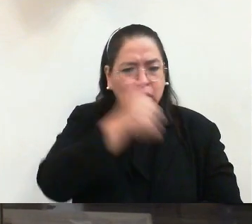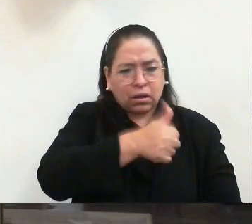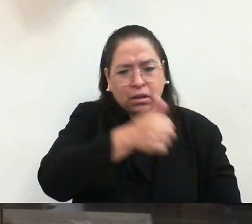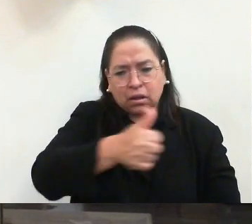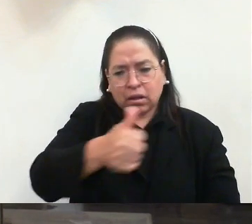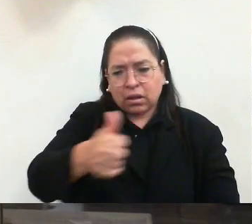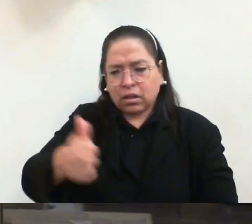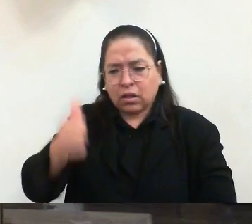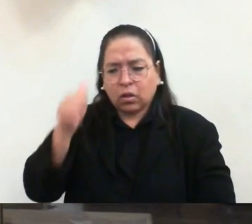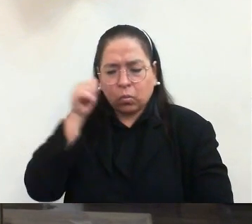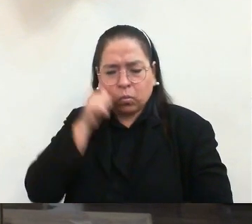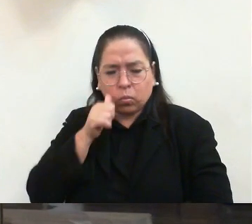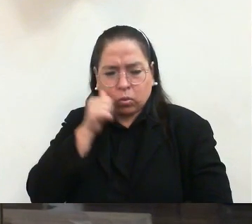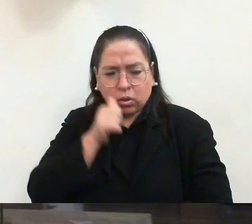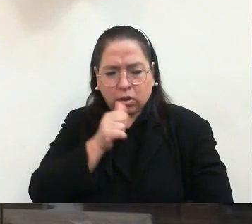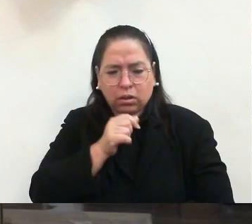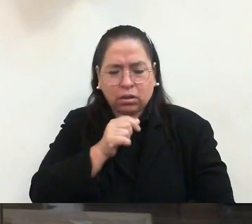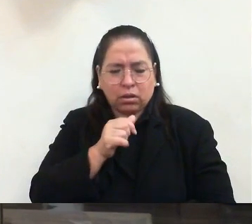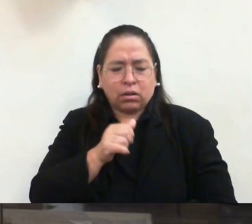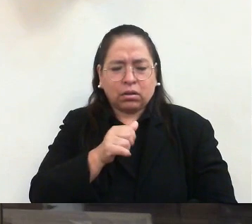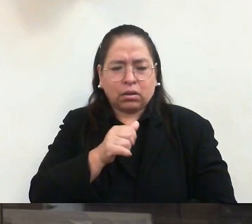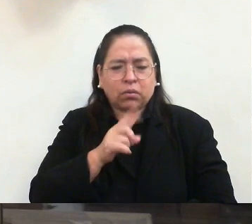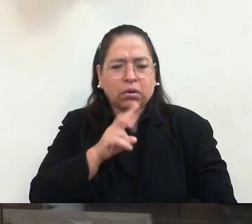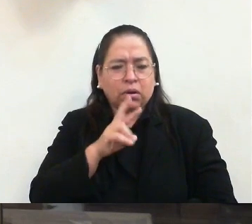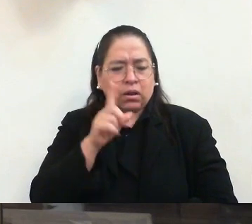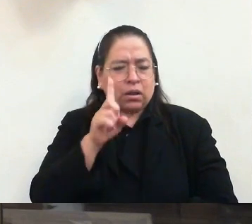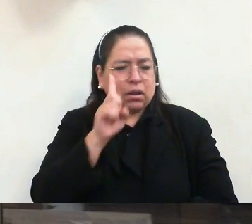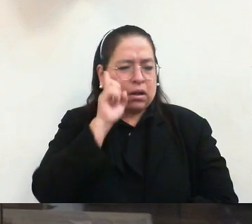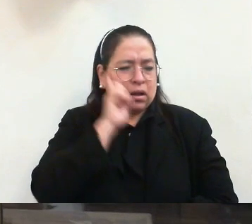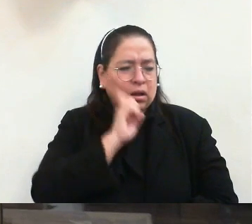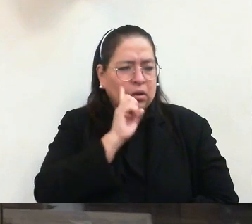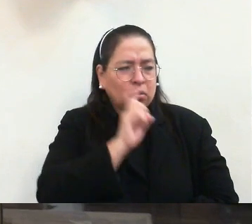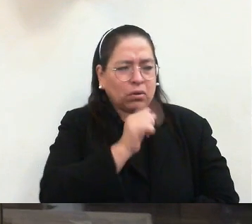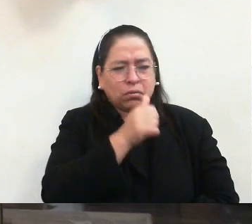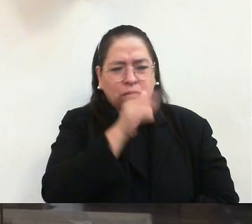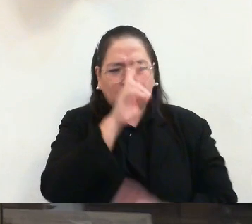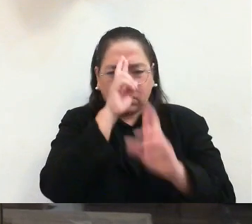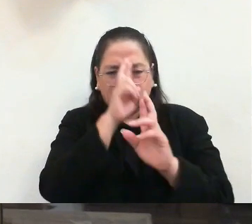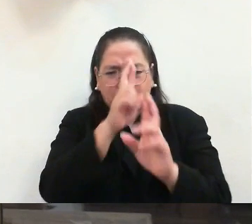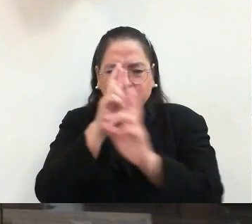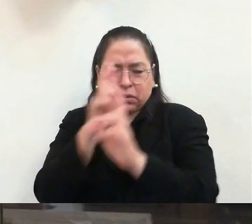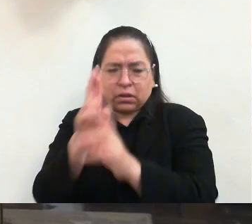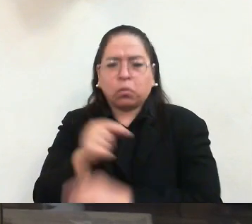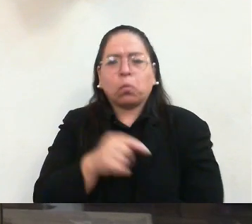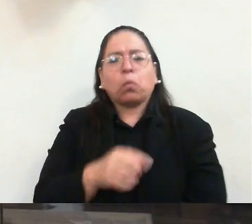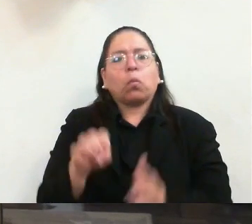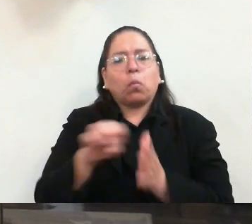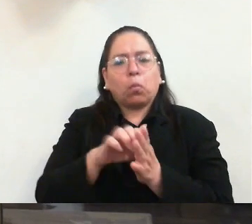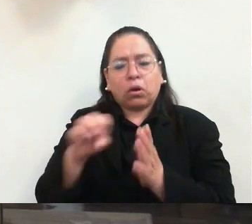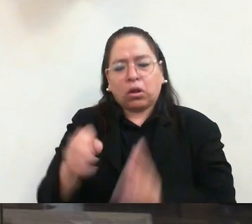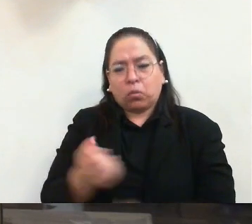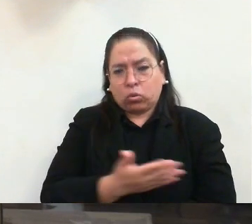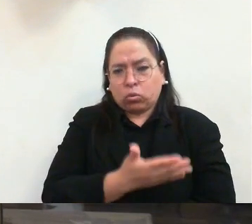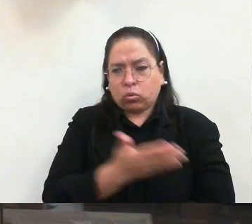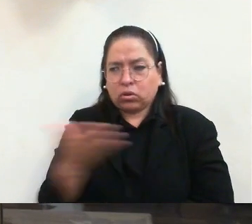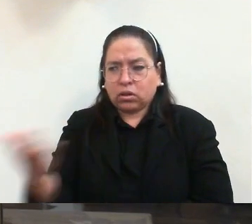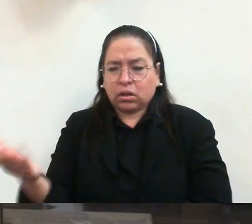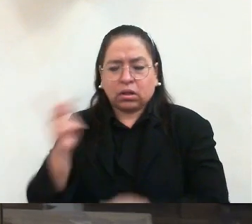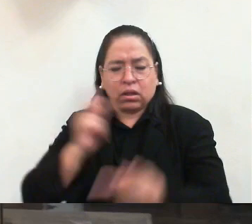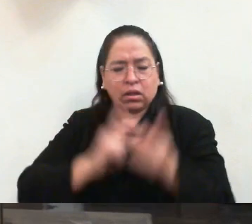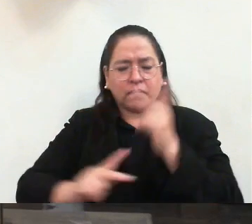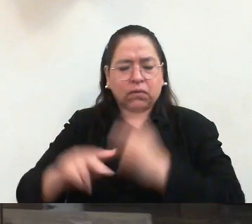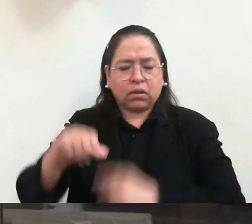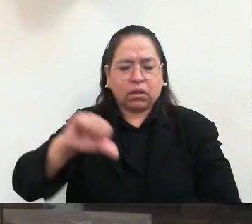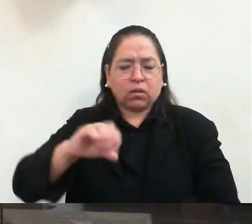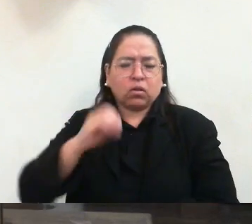confirman desean contraer matrimonio el matrimonio es la alegría del